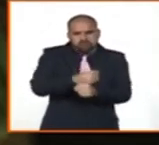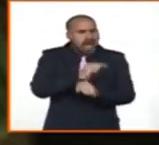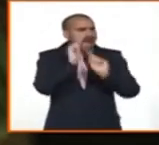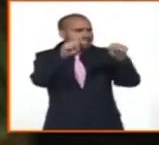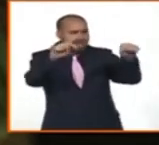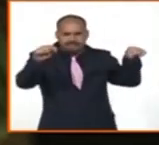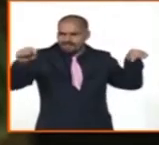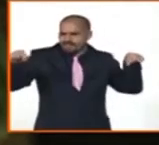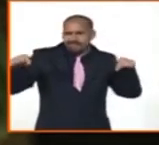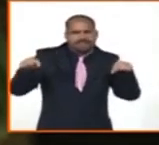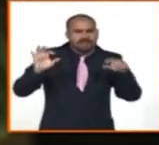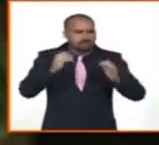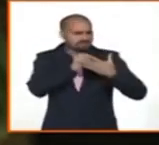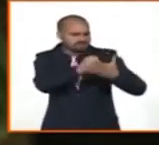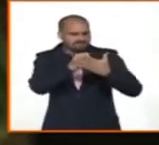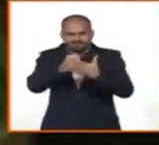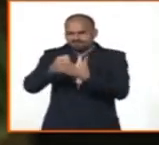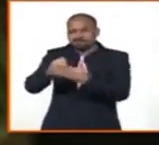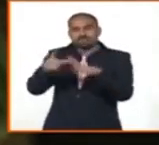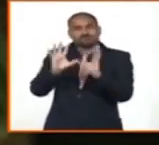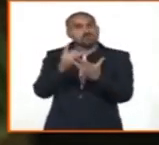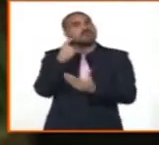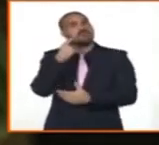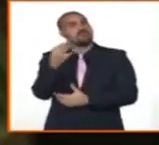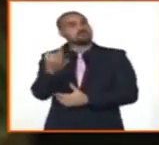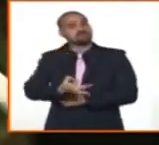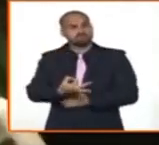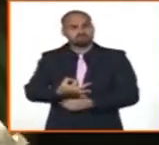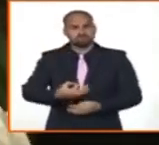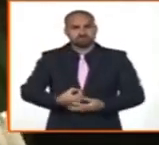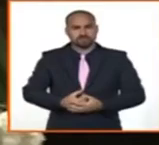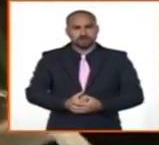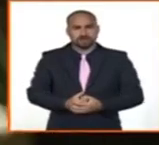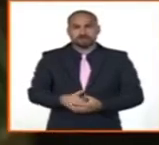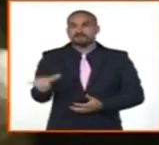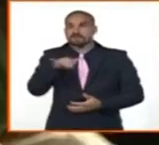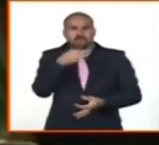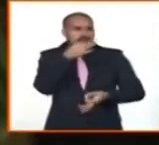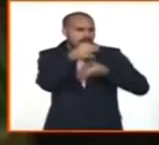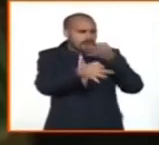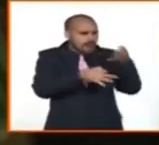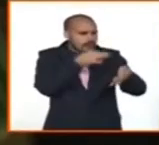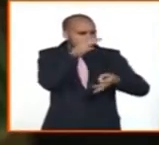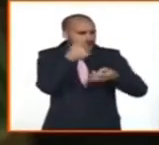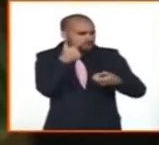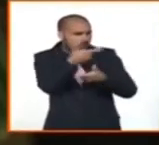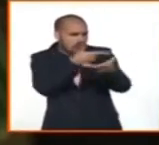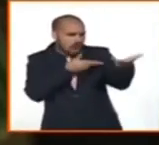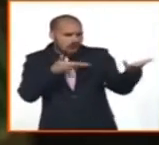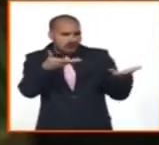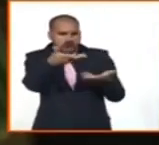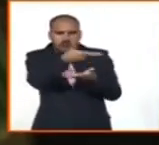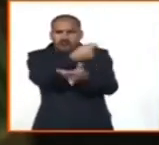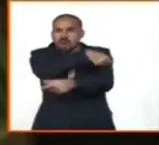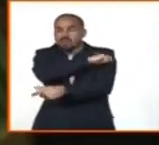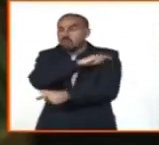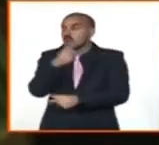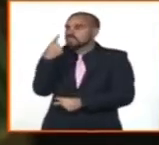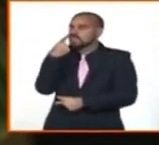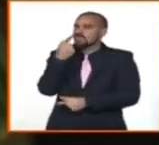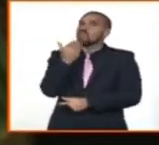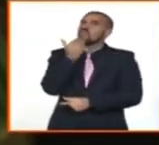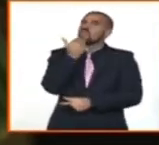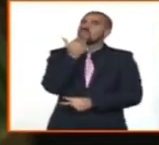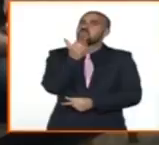allí, él está allí tratando de explicar y tratando de entender y de conversar. Esto es muy importante lo que